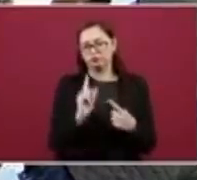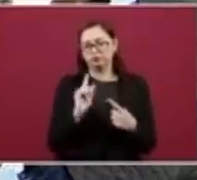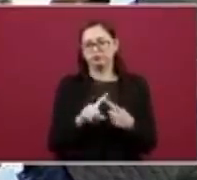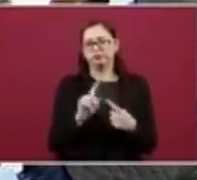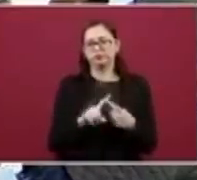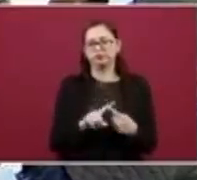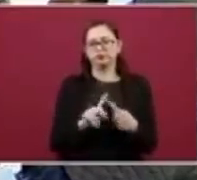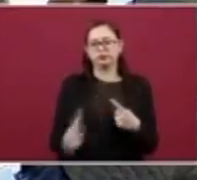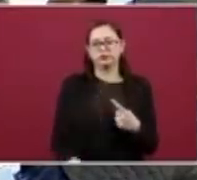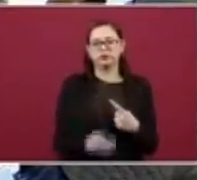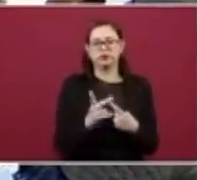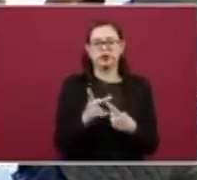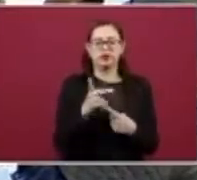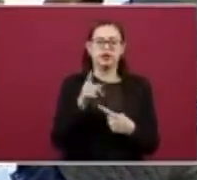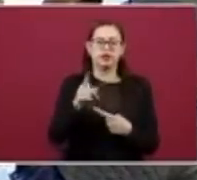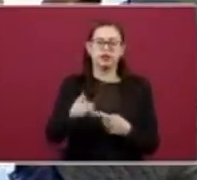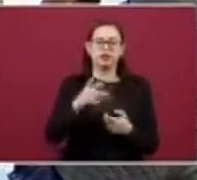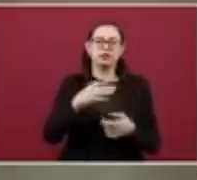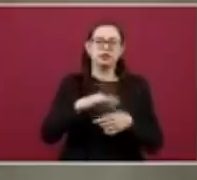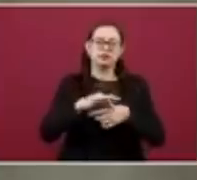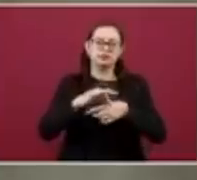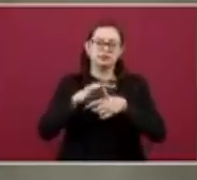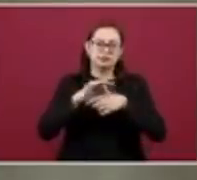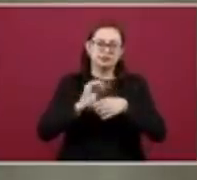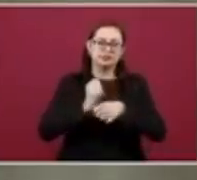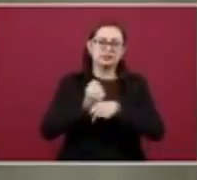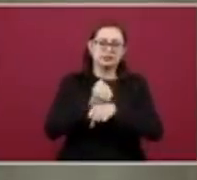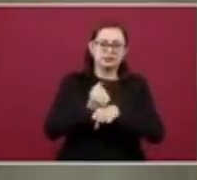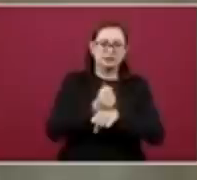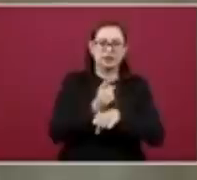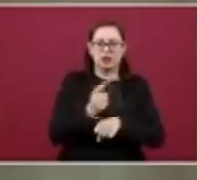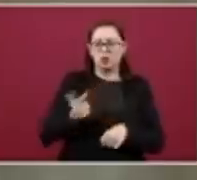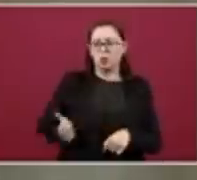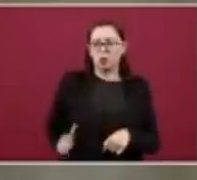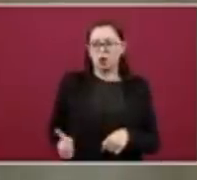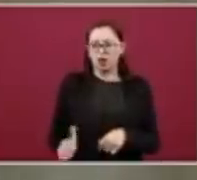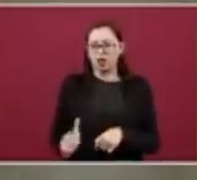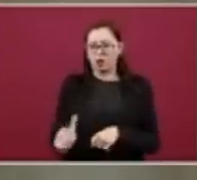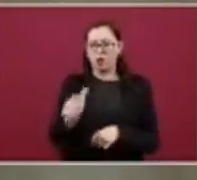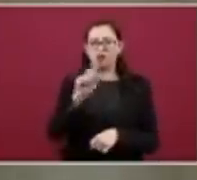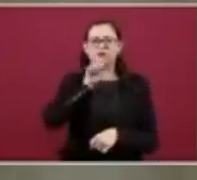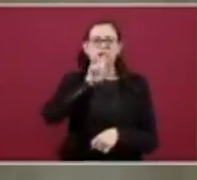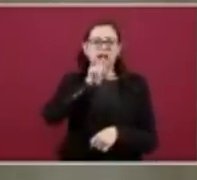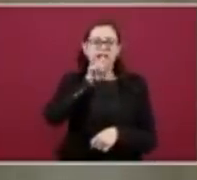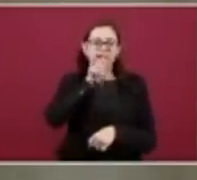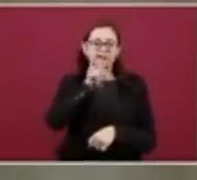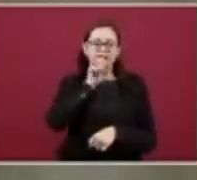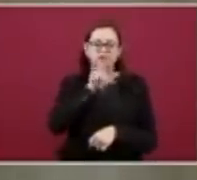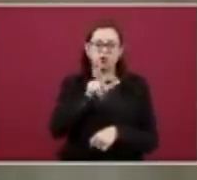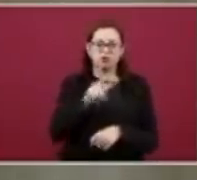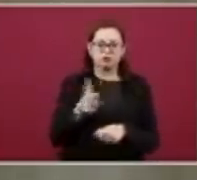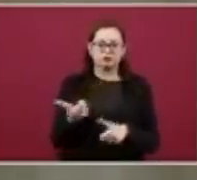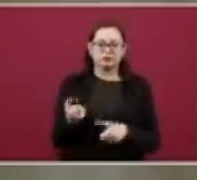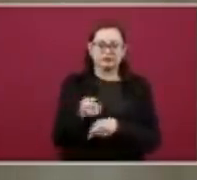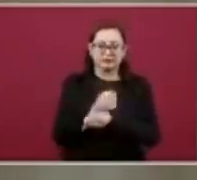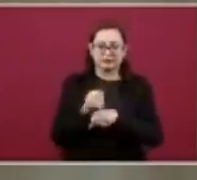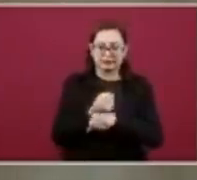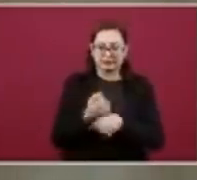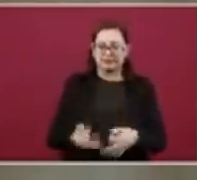de la industria del cuero calzado, particularmente de Guanajuato y Jalisco, se ha hablado mucho